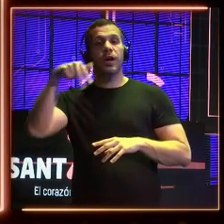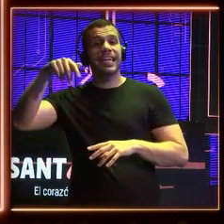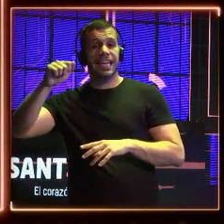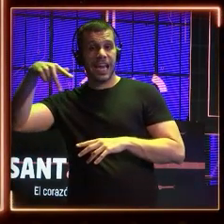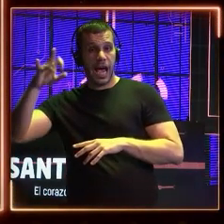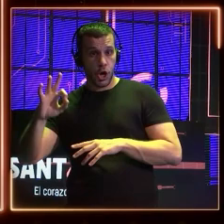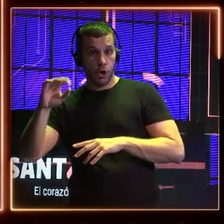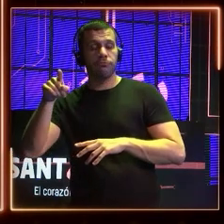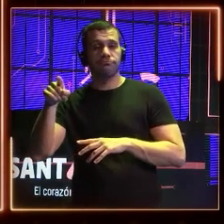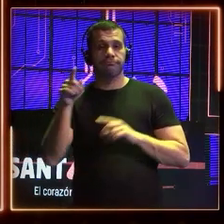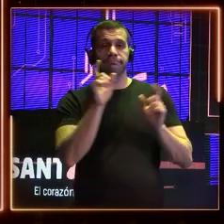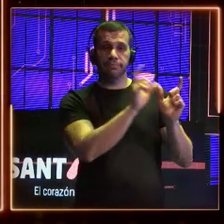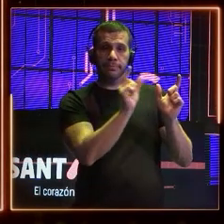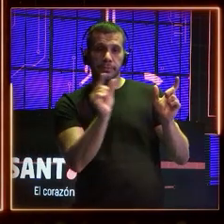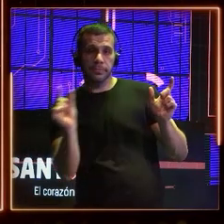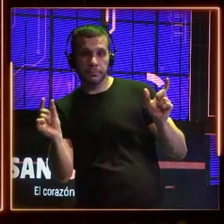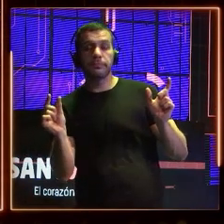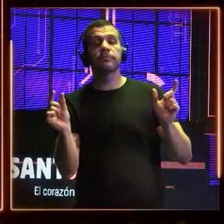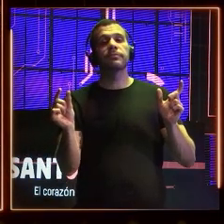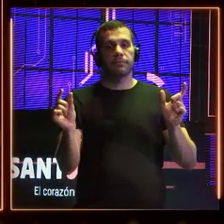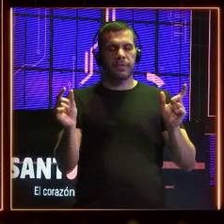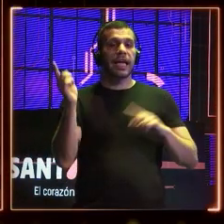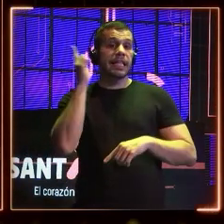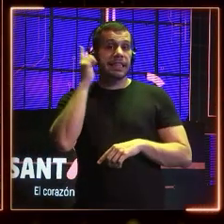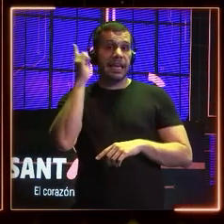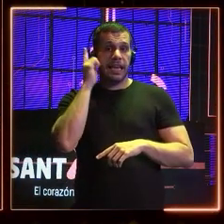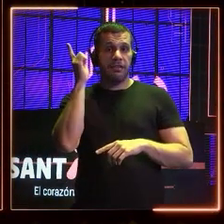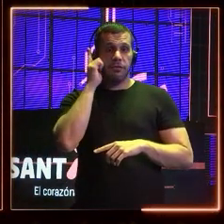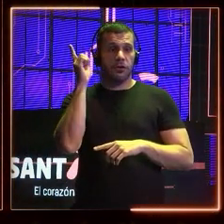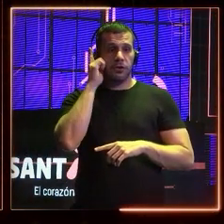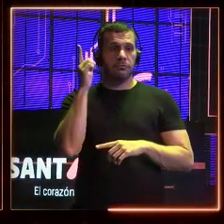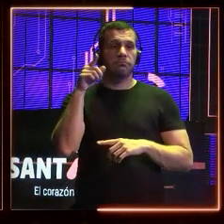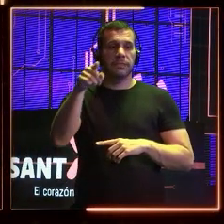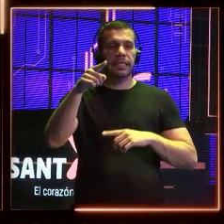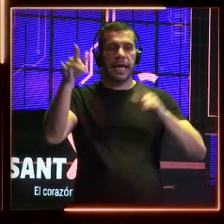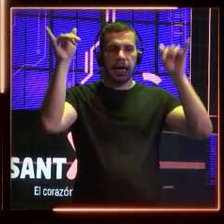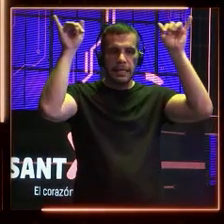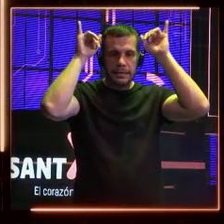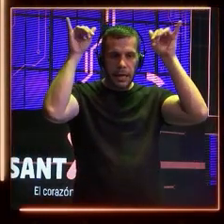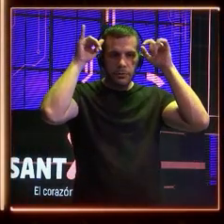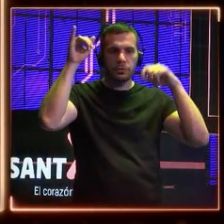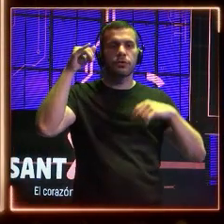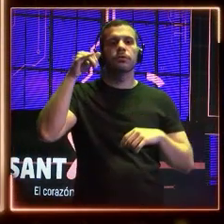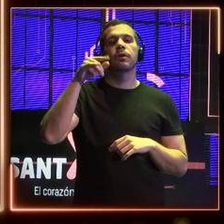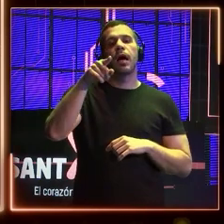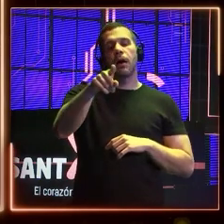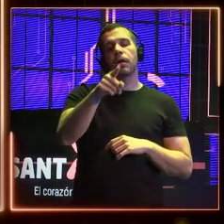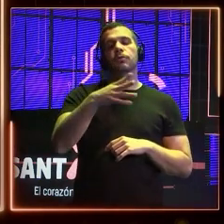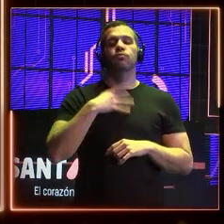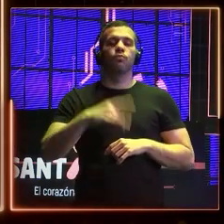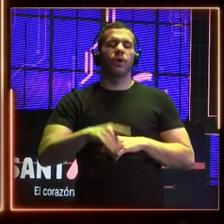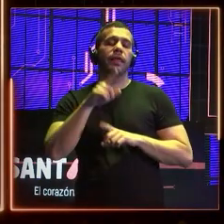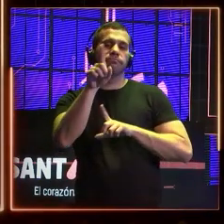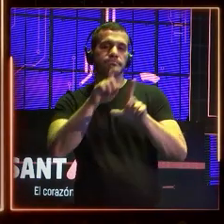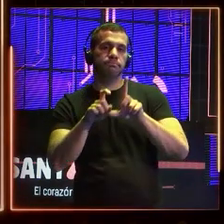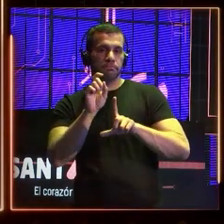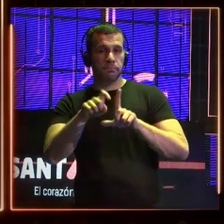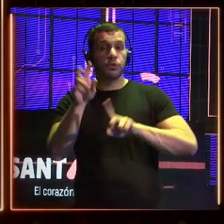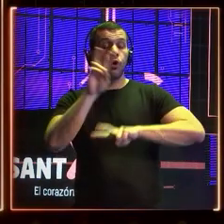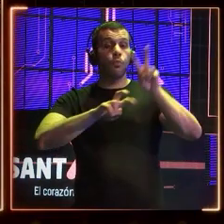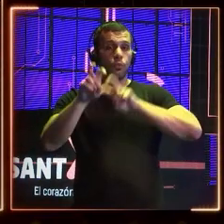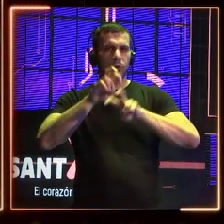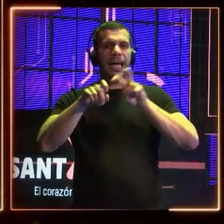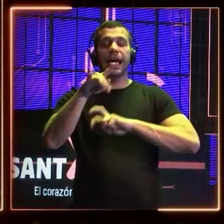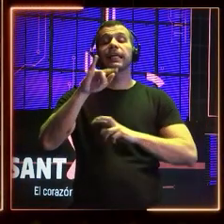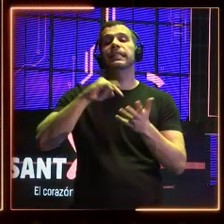Samsung habréis visto que en los teléfonos Samsung nuevos puedes y Buscar de forma automática con el dedo y hacer una serie de cosas tienen este tipo de